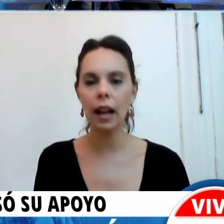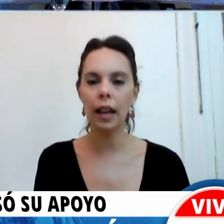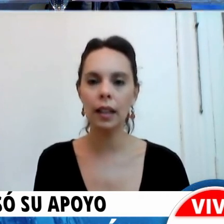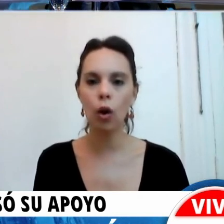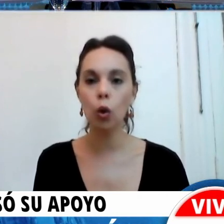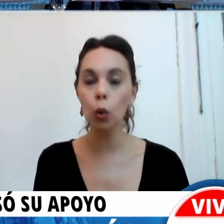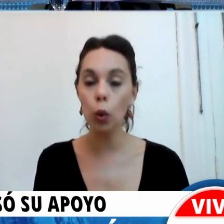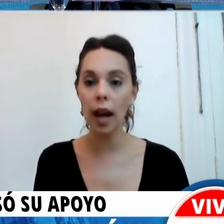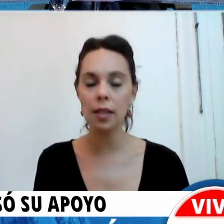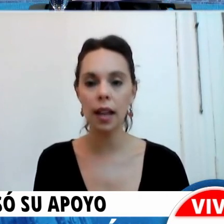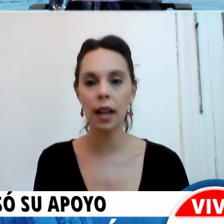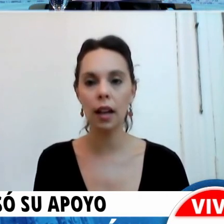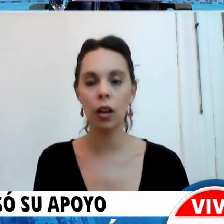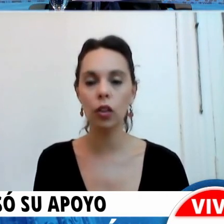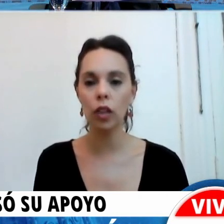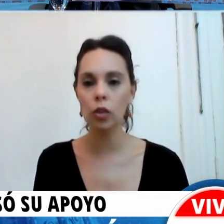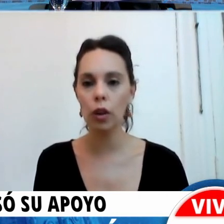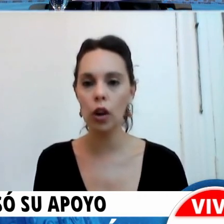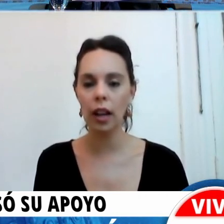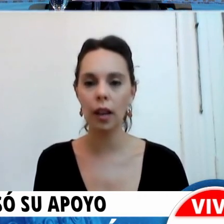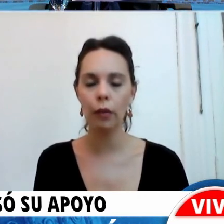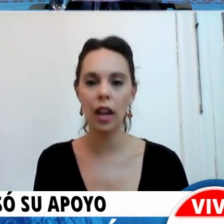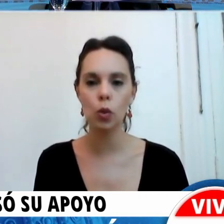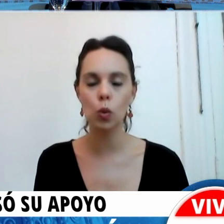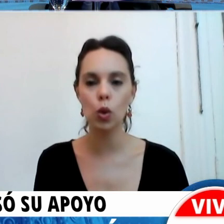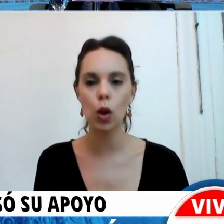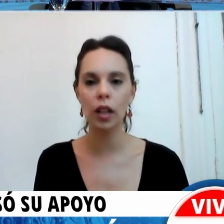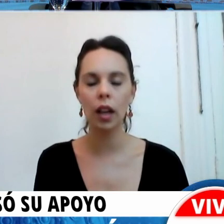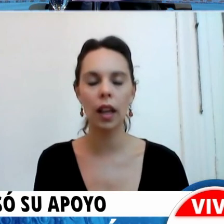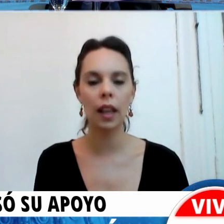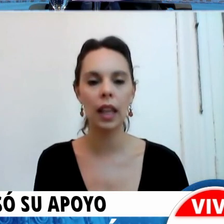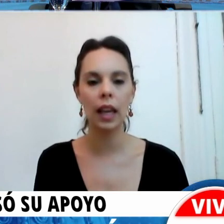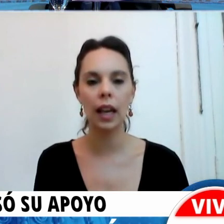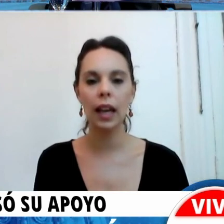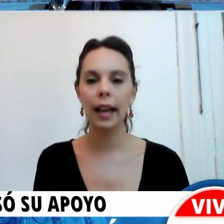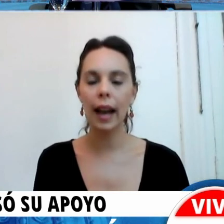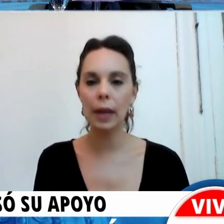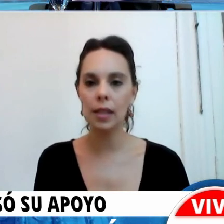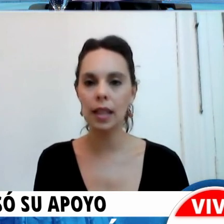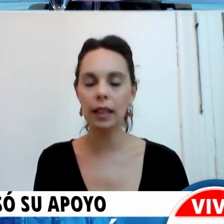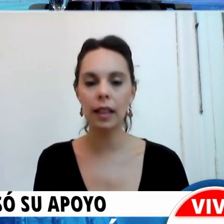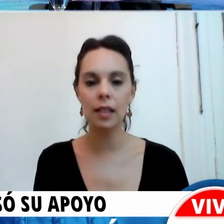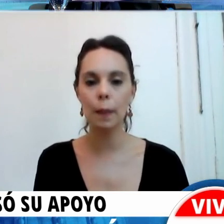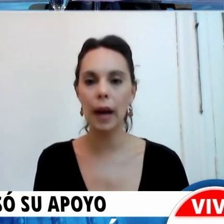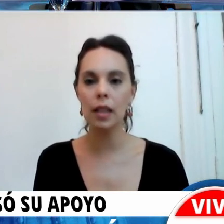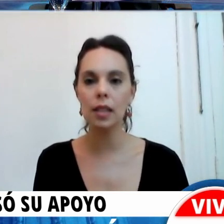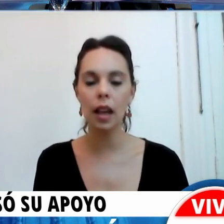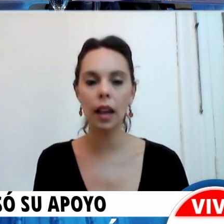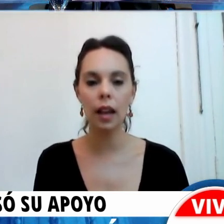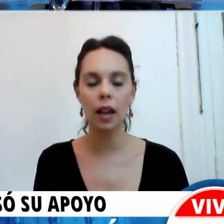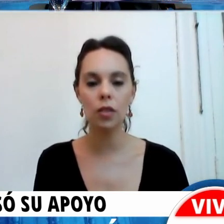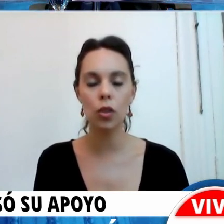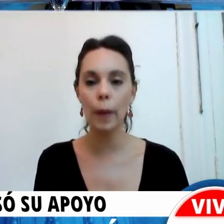vicepresidenta en Honduras, en el contexto de lo que fue la asunción de la presidenta de ese